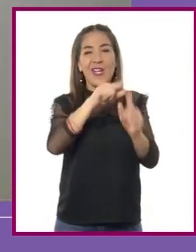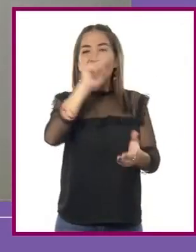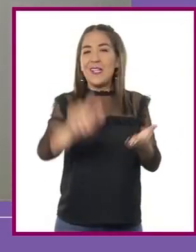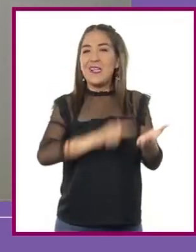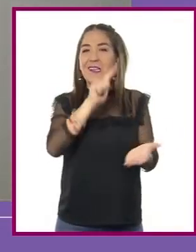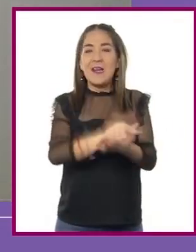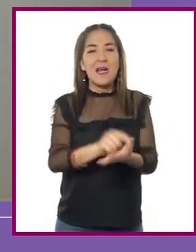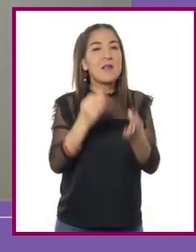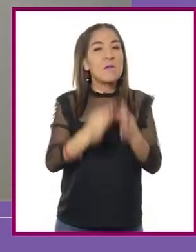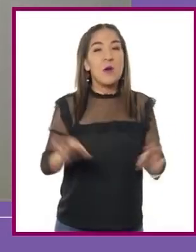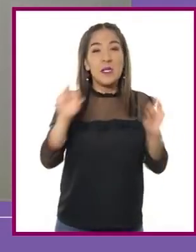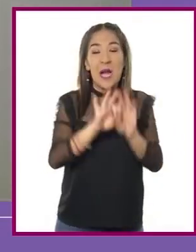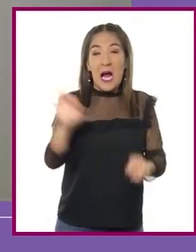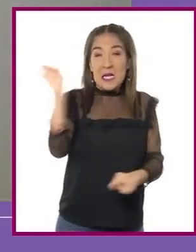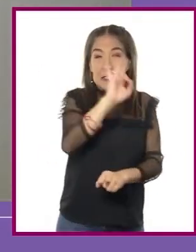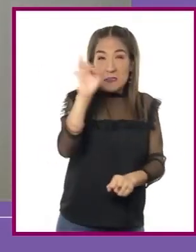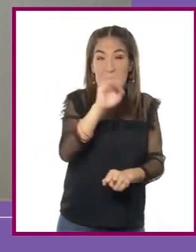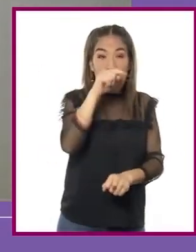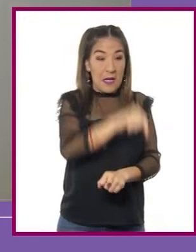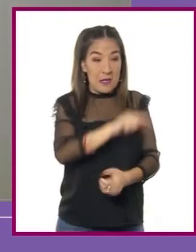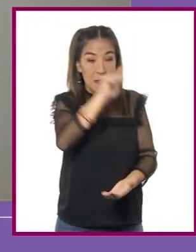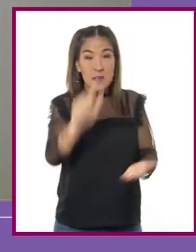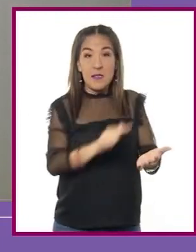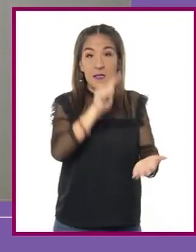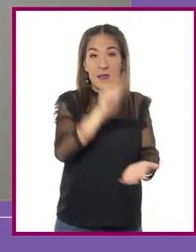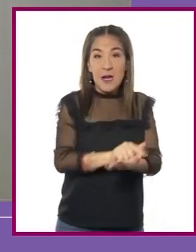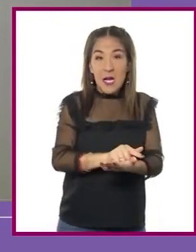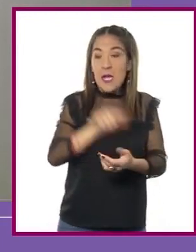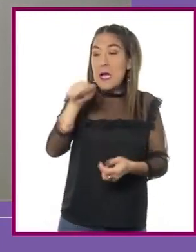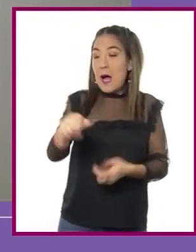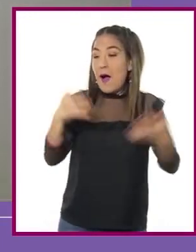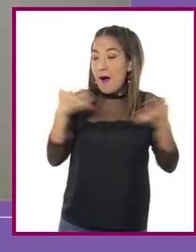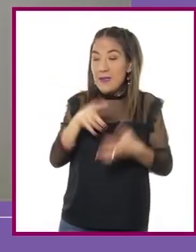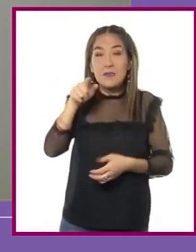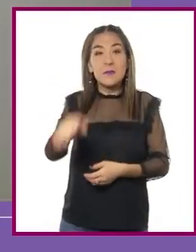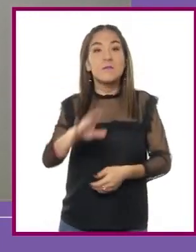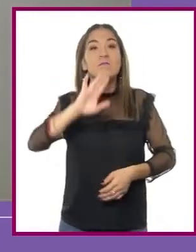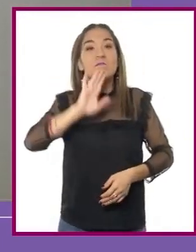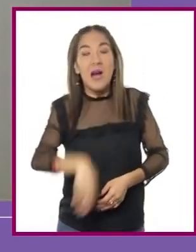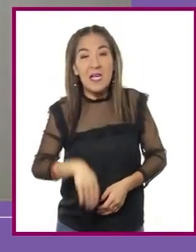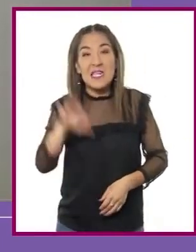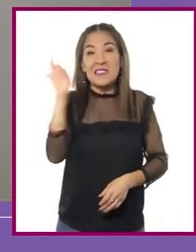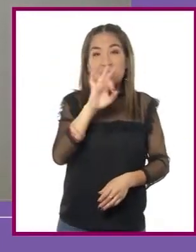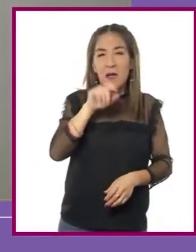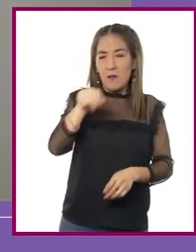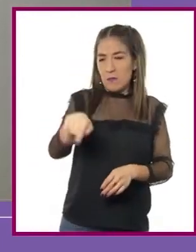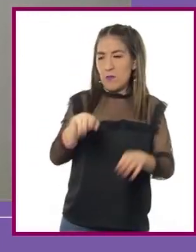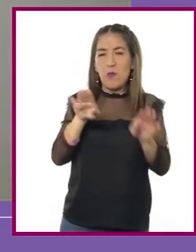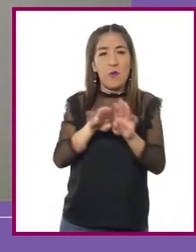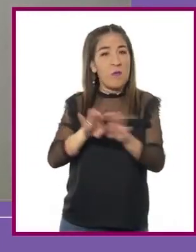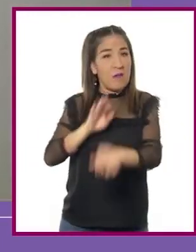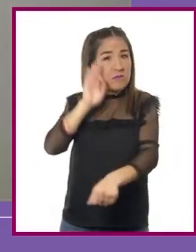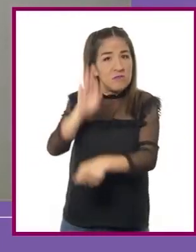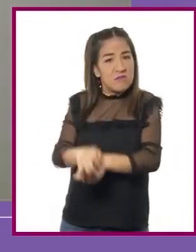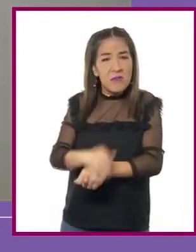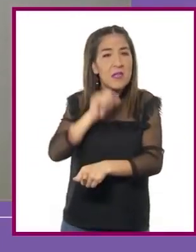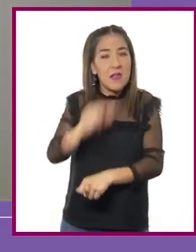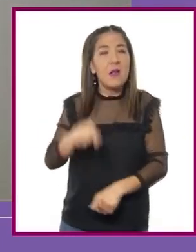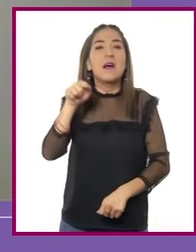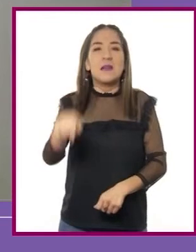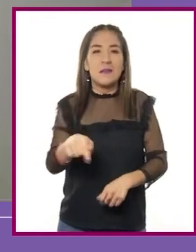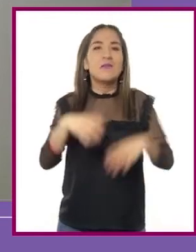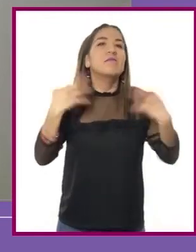palabras, si la ley no les ordena llevar a cabo una acción o no les faculta para ello, esa acción